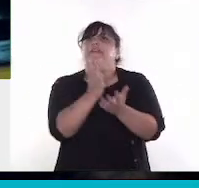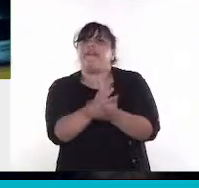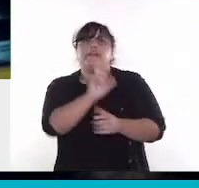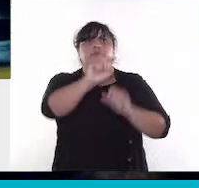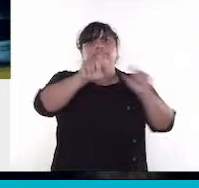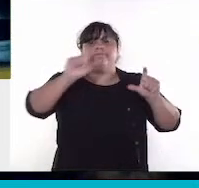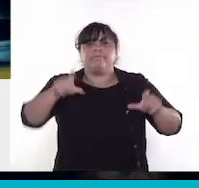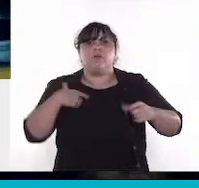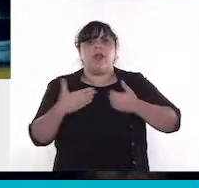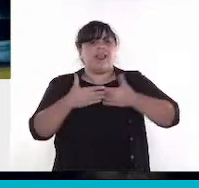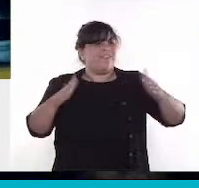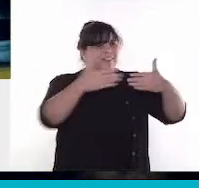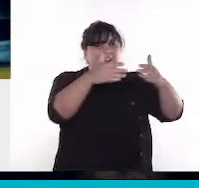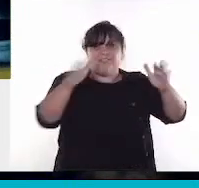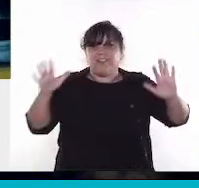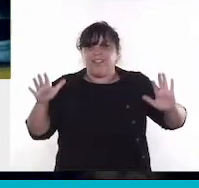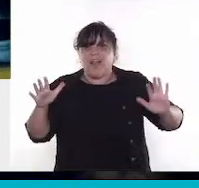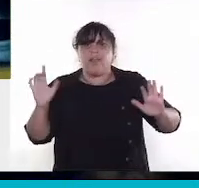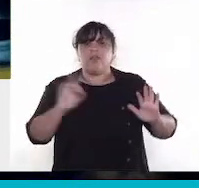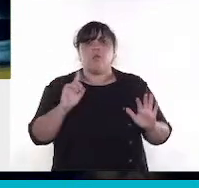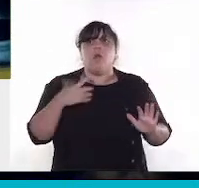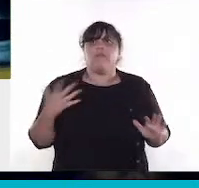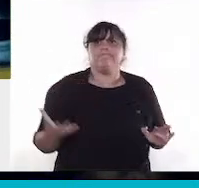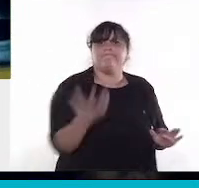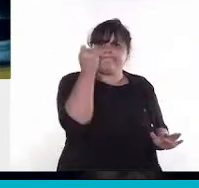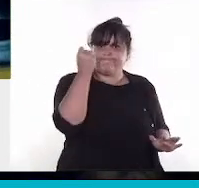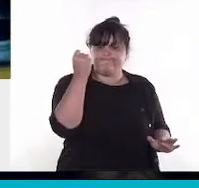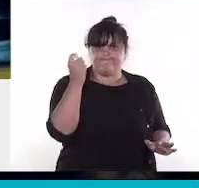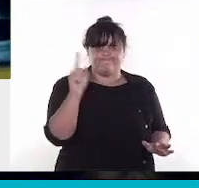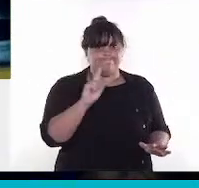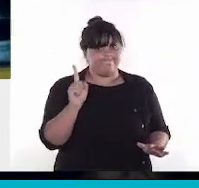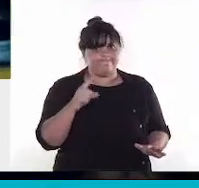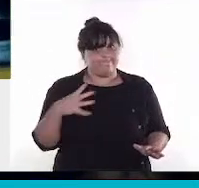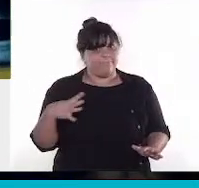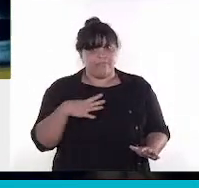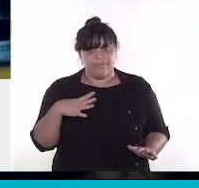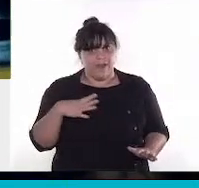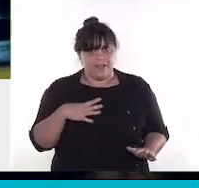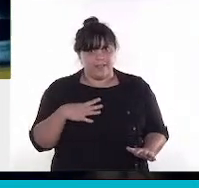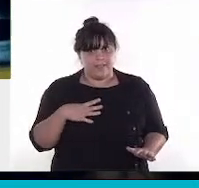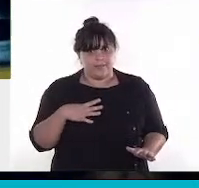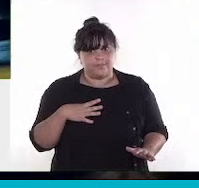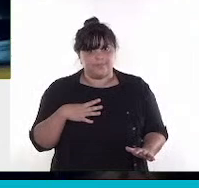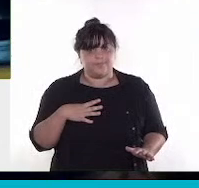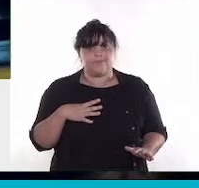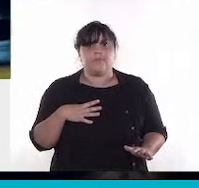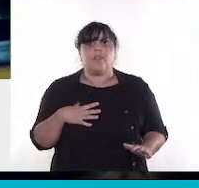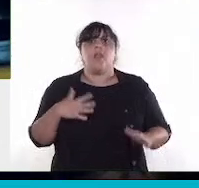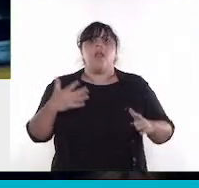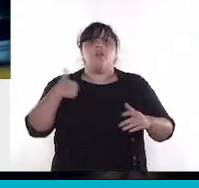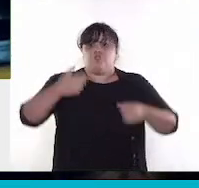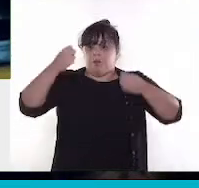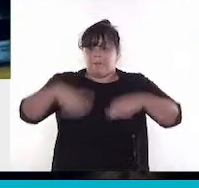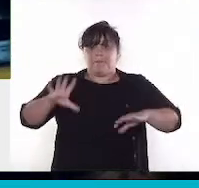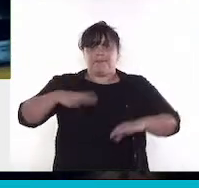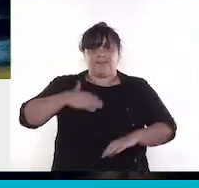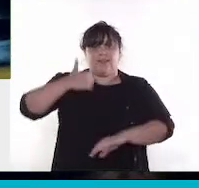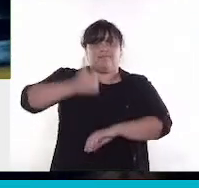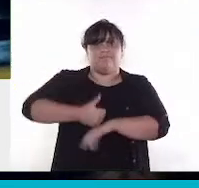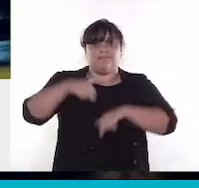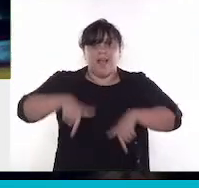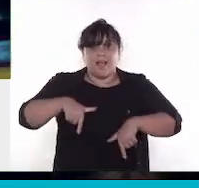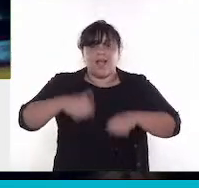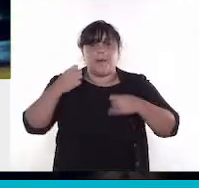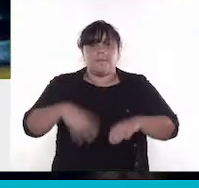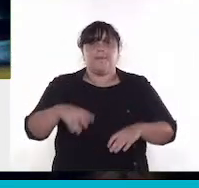en general, no se han recuperado completamente. Apenas inicié mi mandato en diciembre del